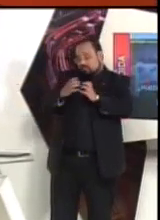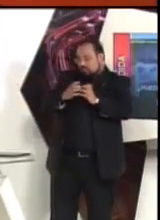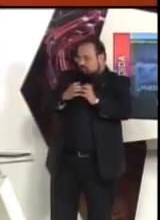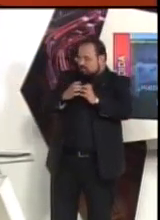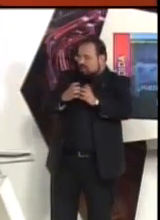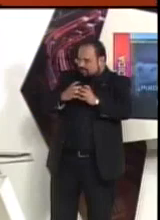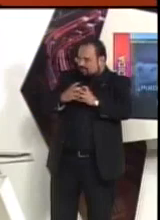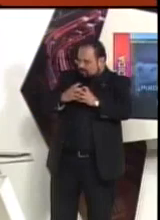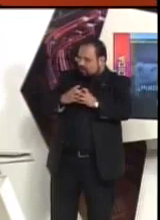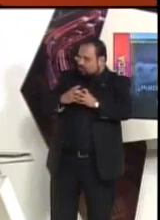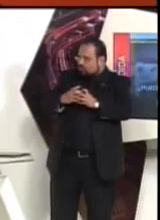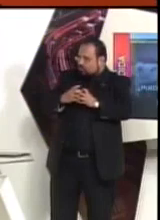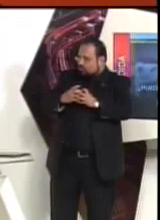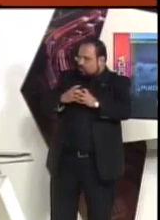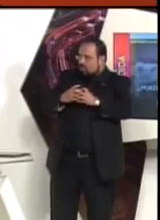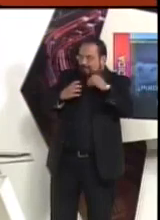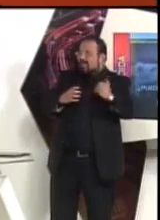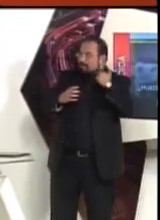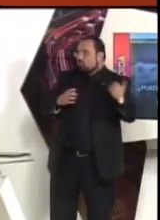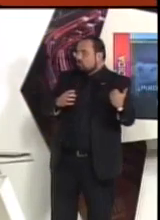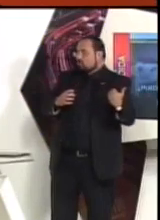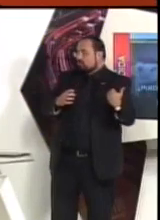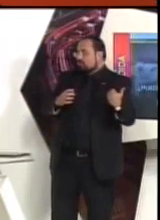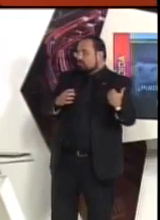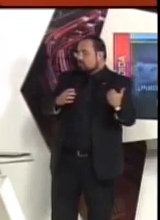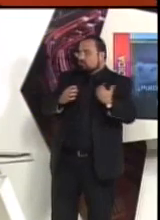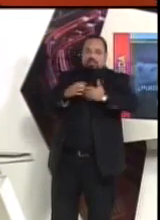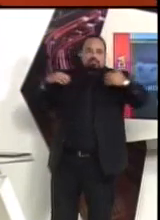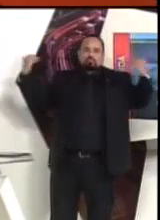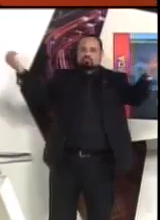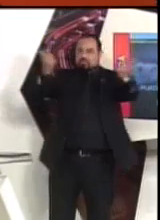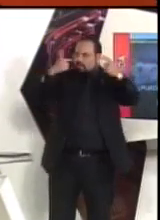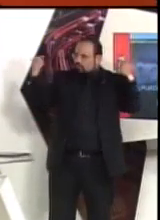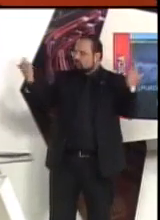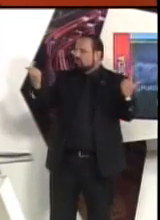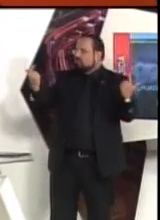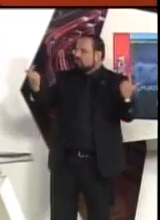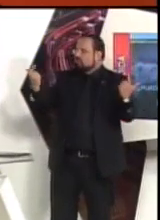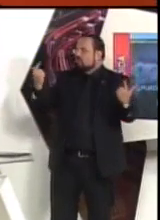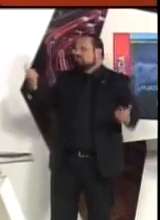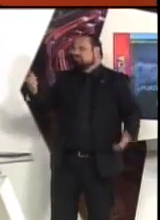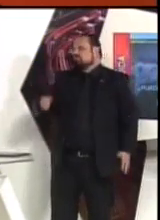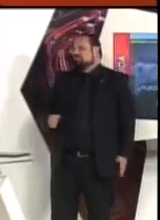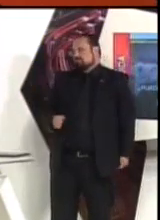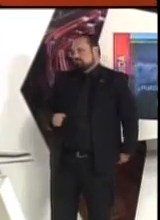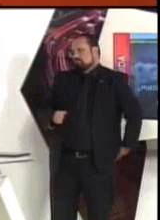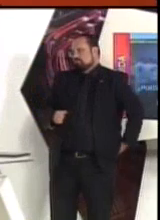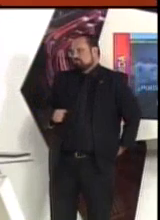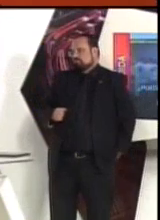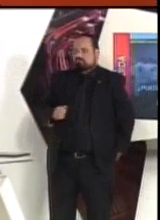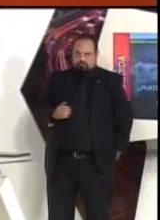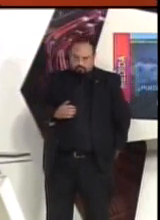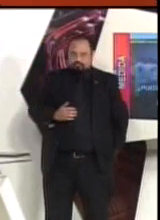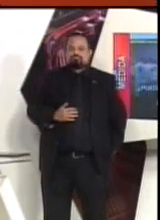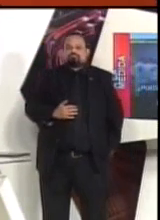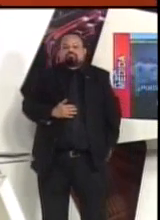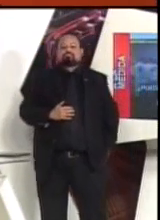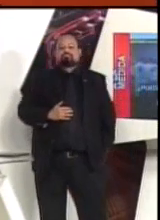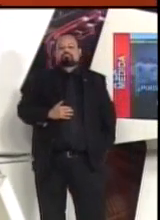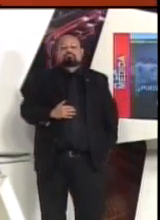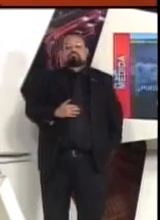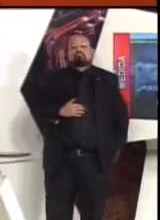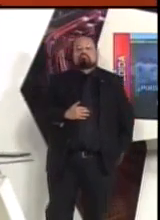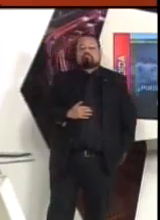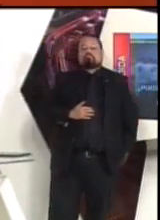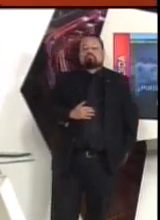cuentas si logramos cuidar ese pequeño núcleo cada uno de los guatemaltecos estamos cuidando nos entre todos pero no lo hacemos así es no tomamos las medidas